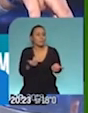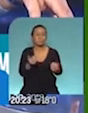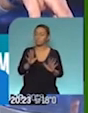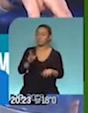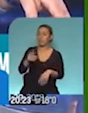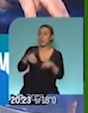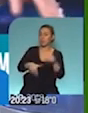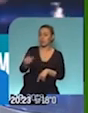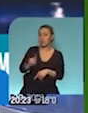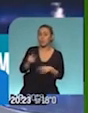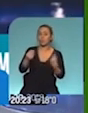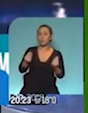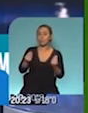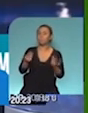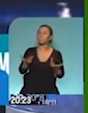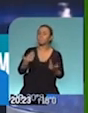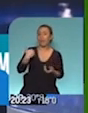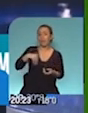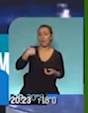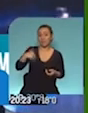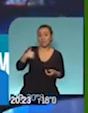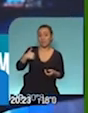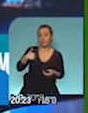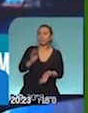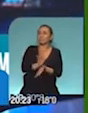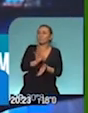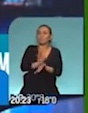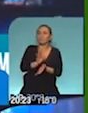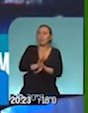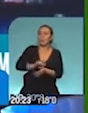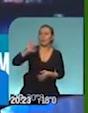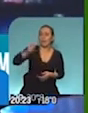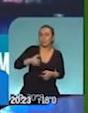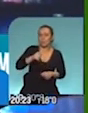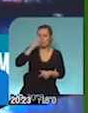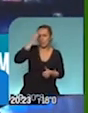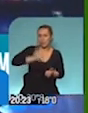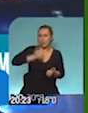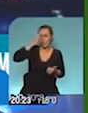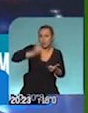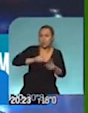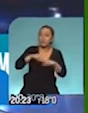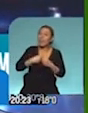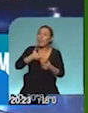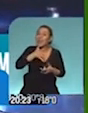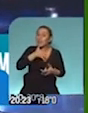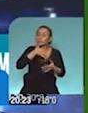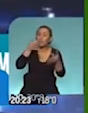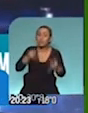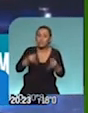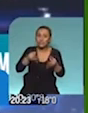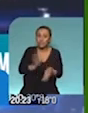nosotros siempre en el canal recuperamos y es parte incluso fundacional del canal, que es la masacre del